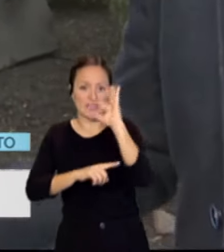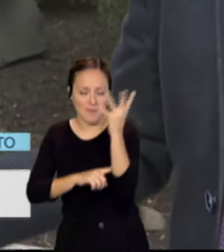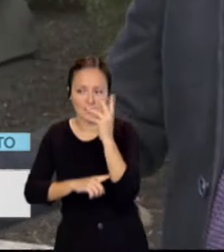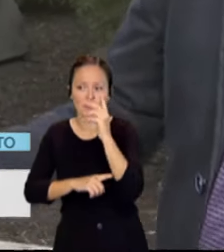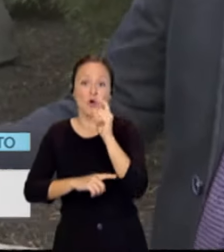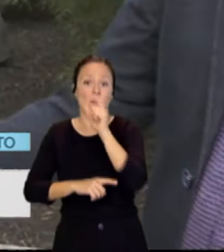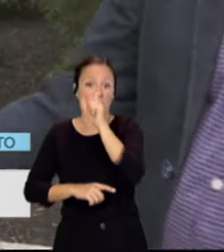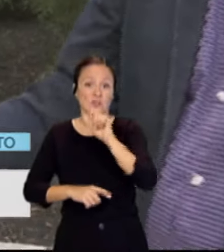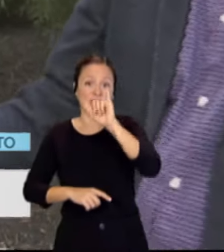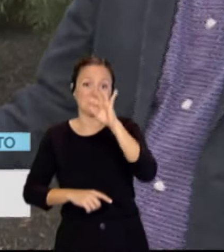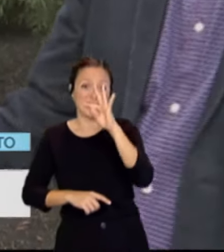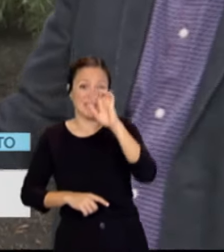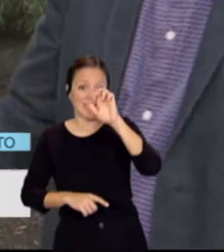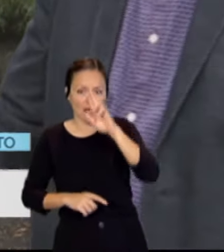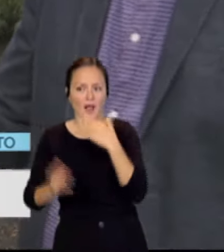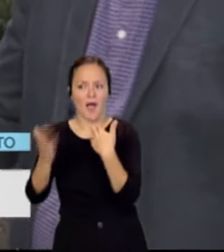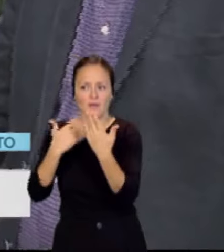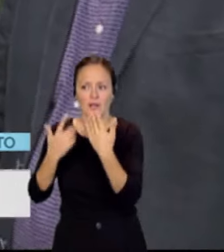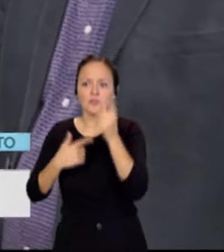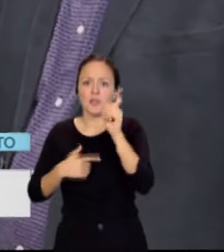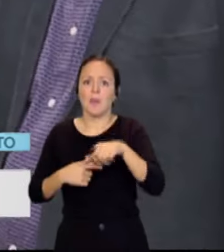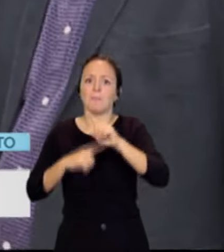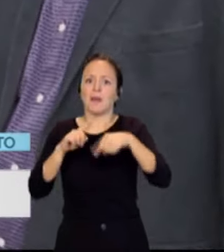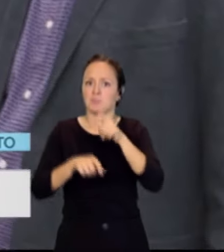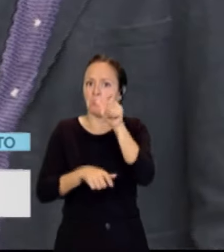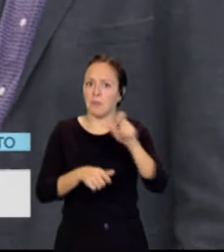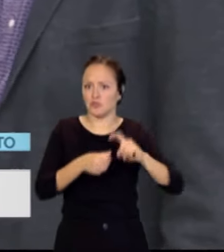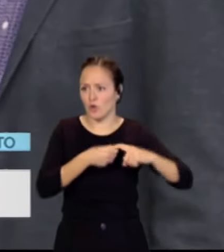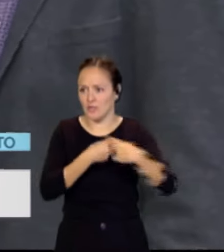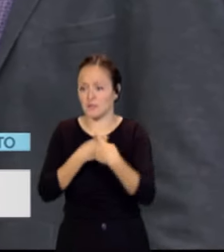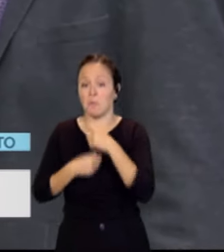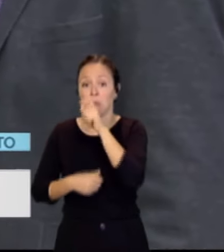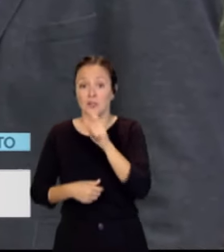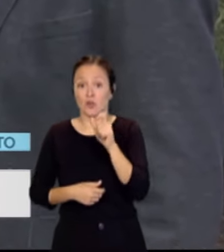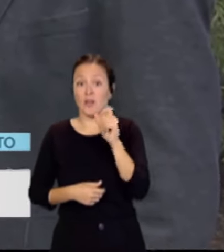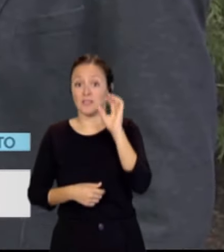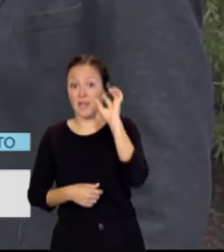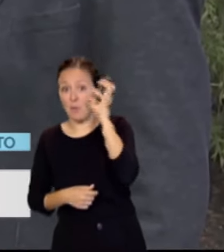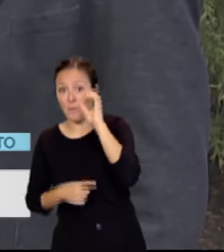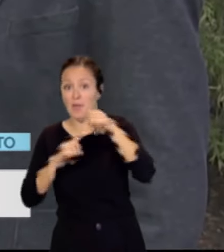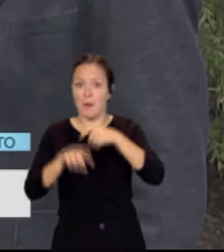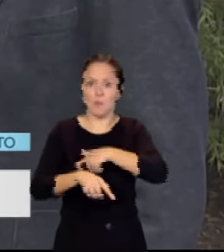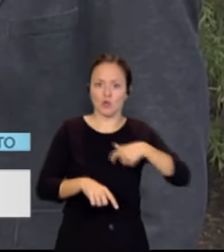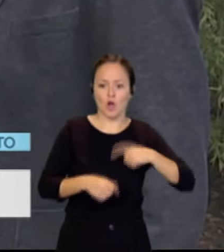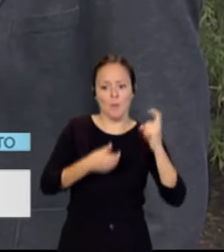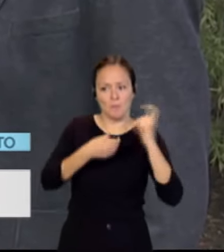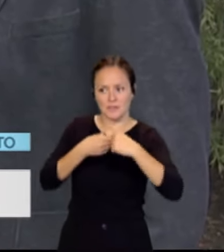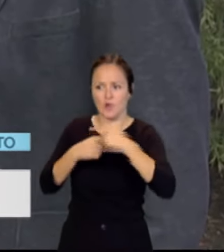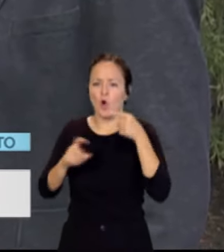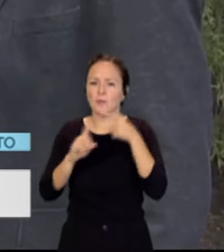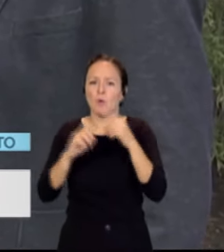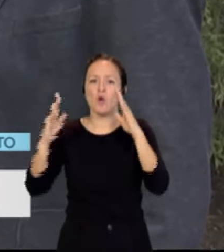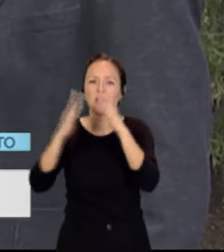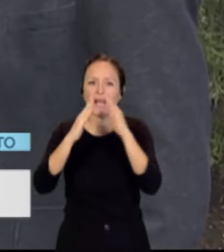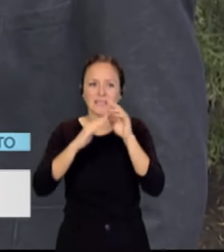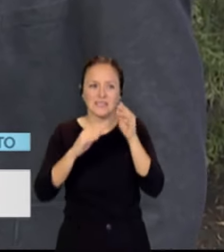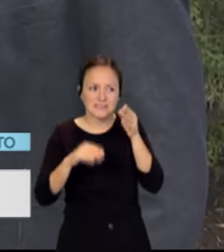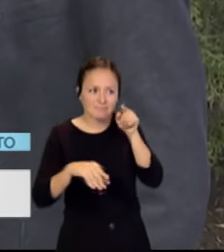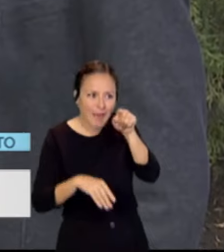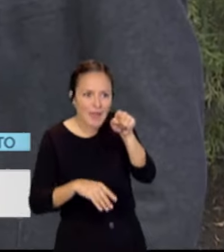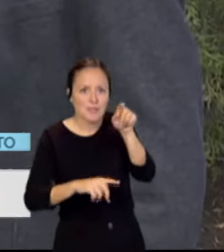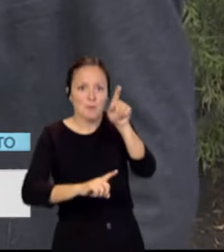ciudadana de dos personas de de la bombilla y dos de Puerto Nao Para ir trabajando también en en casas de forma concreta para dar